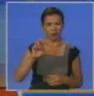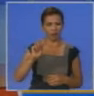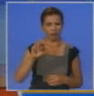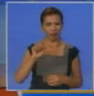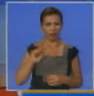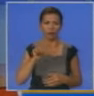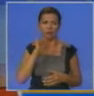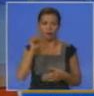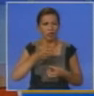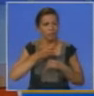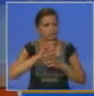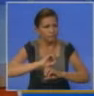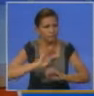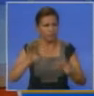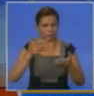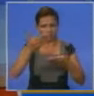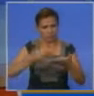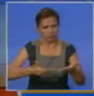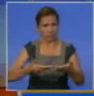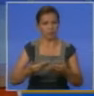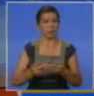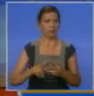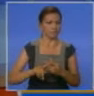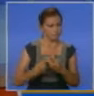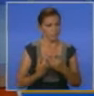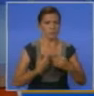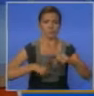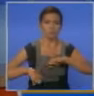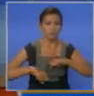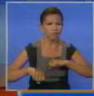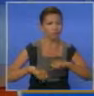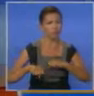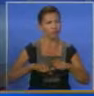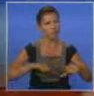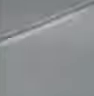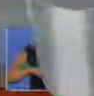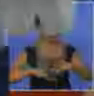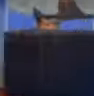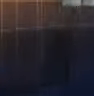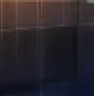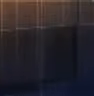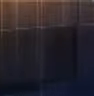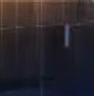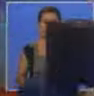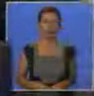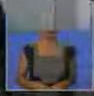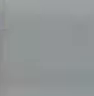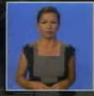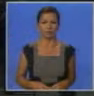a realizar gestiones administrativas y académicas. Nos informa Freddy Paredes.